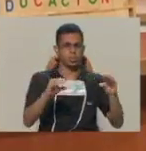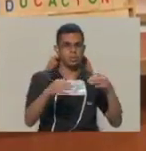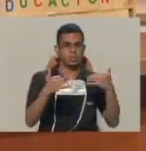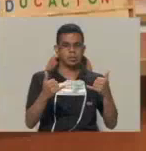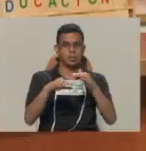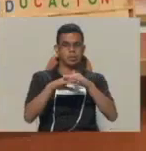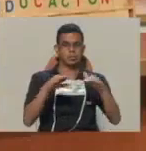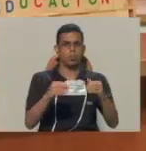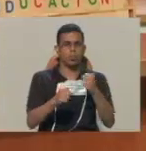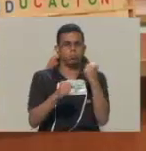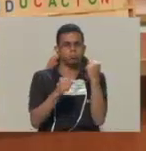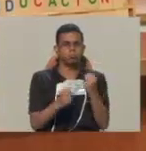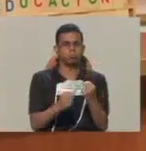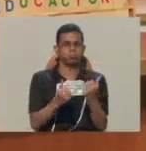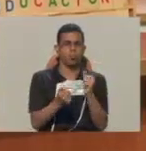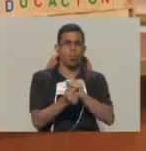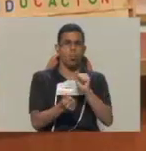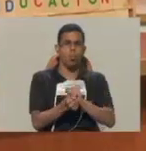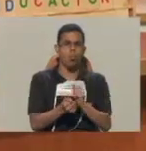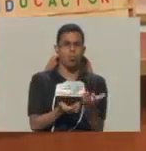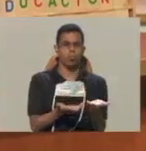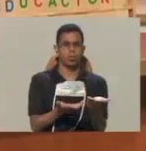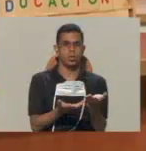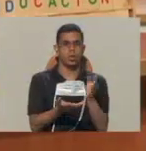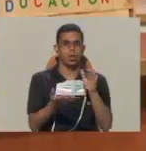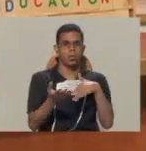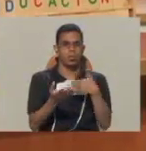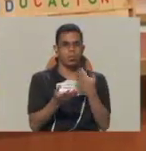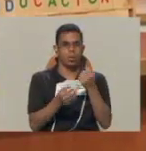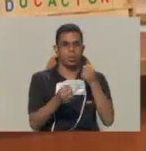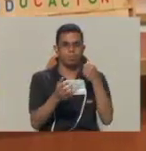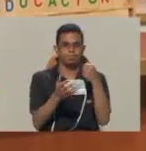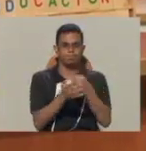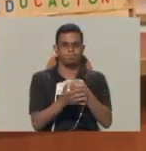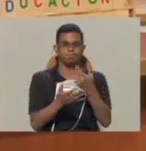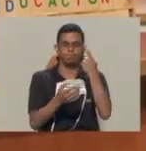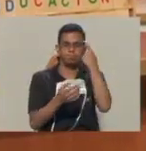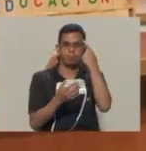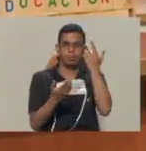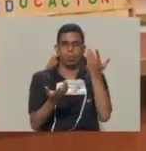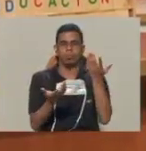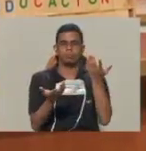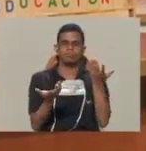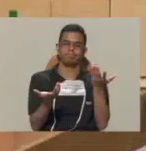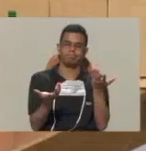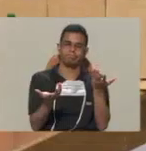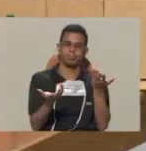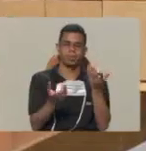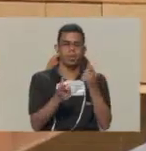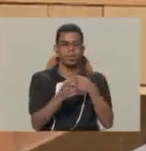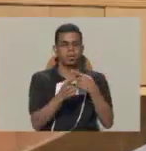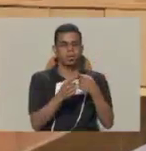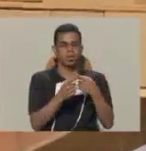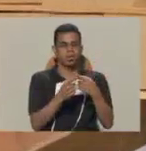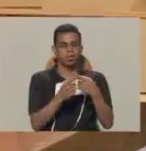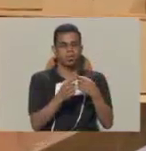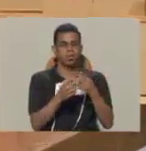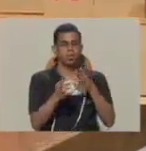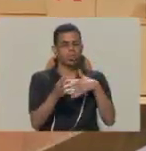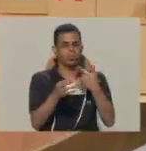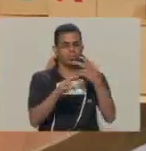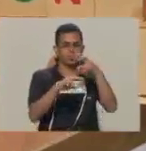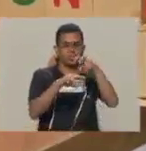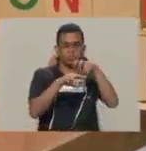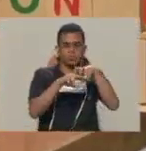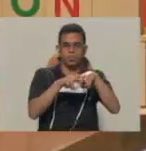acolchada, porque el piso es duro y pueden lastimarse a nivel de la cabecita. Es importante también tenerlos, ¿verdad?